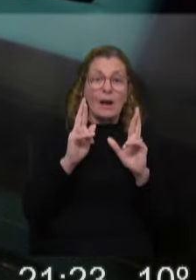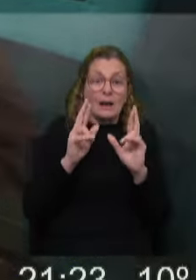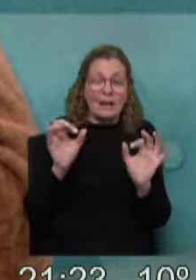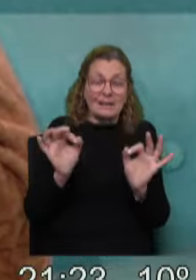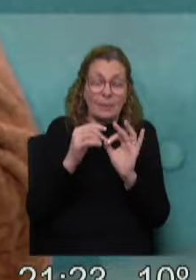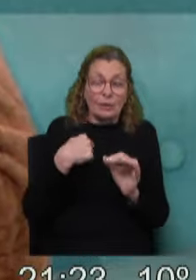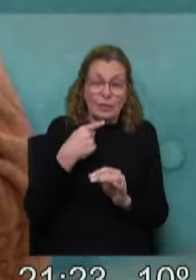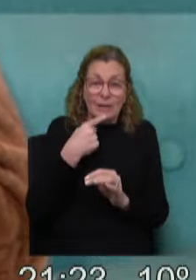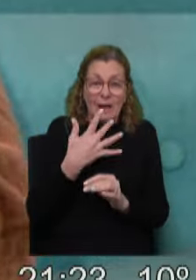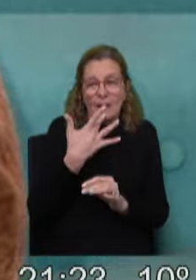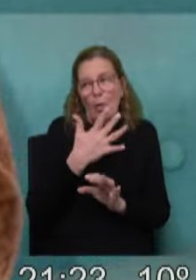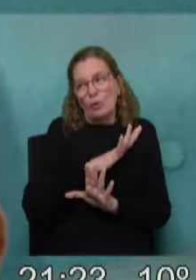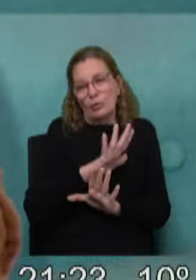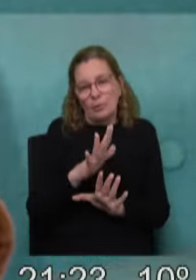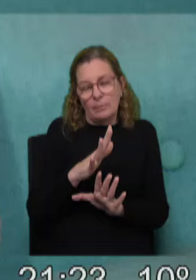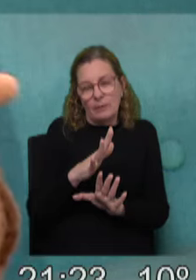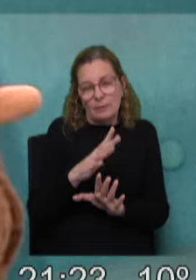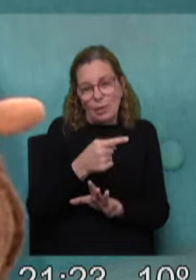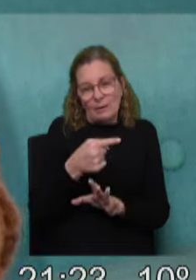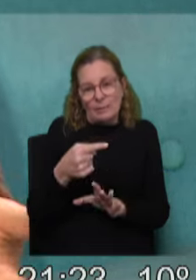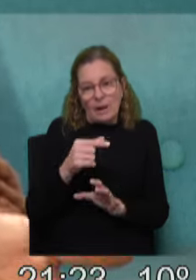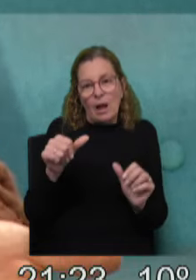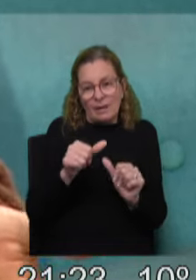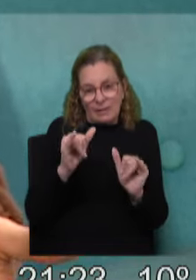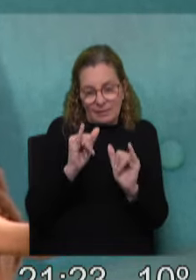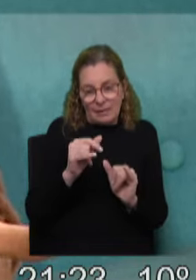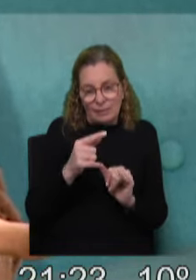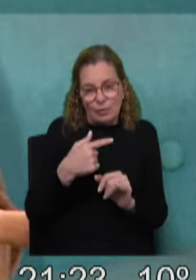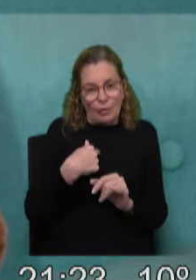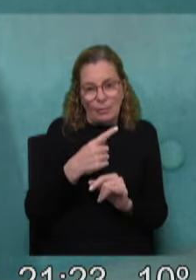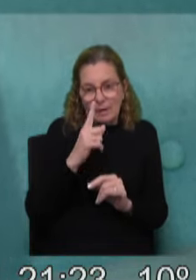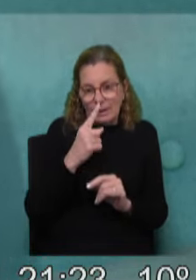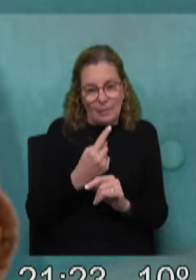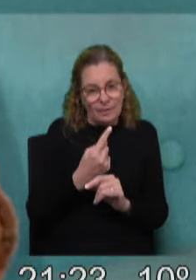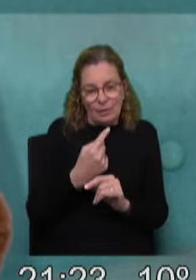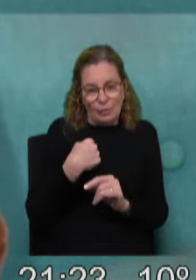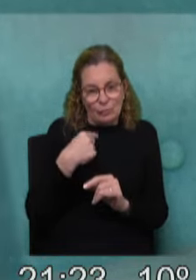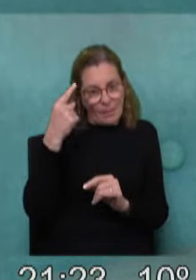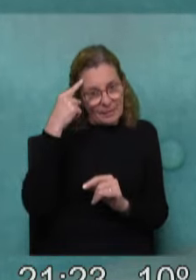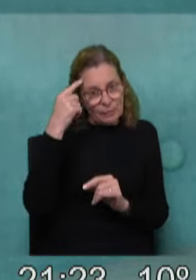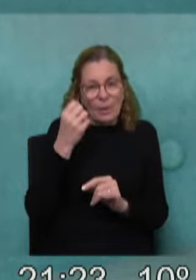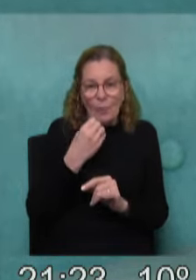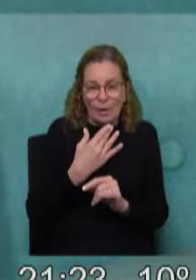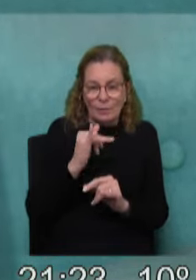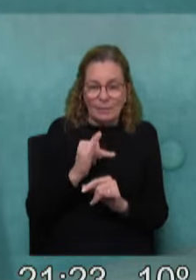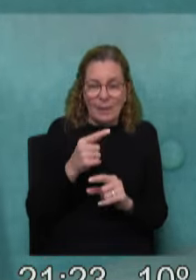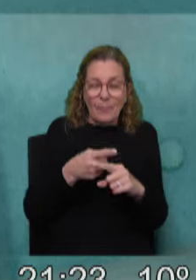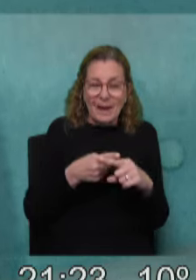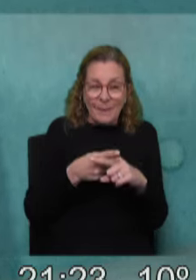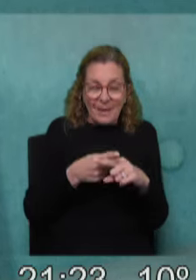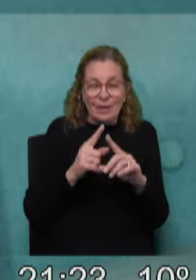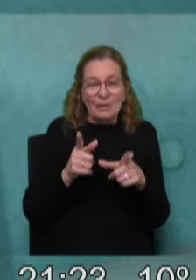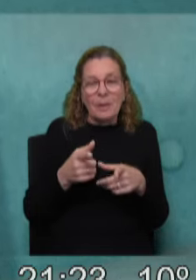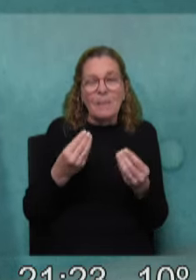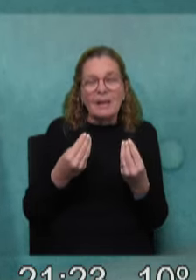yo considere que están buenísimos para editar todas las semanas, lo haría. No me salen tan rápido los que creo que están buenos. Lo que pasa es que después en el medio